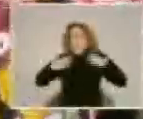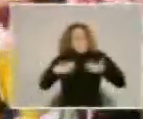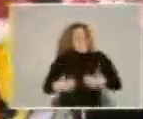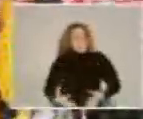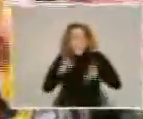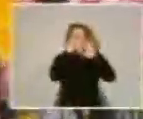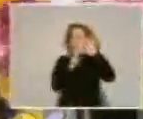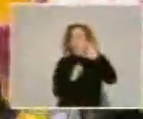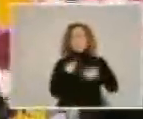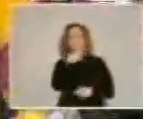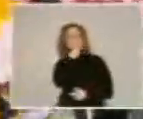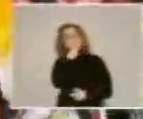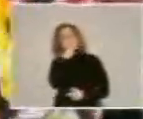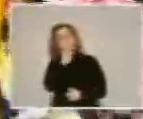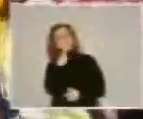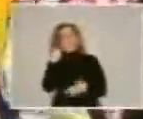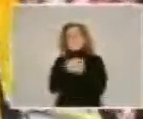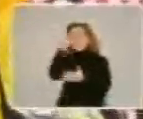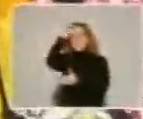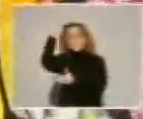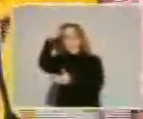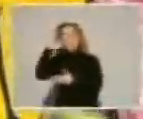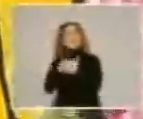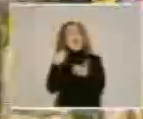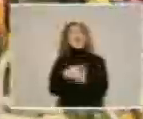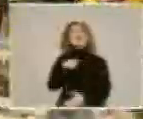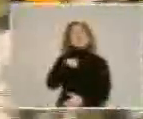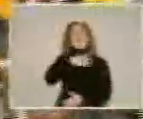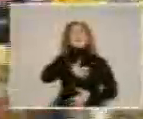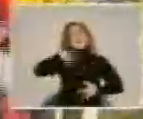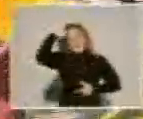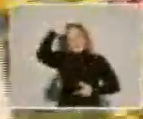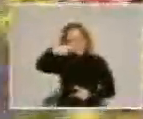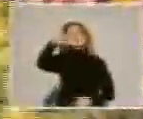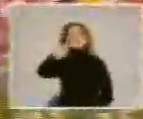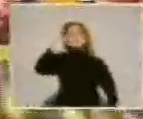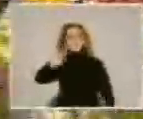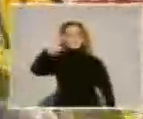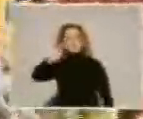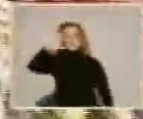Están todas que te cagas, si es el pueblo que la paga y es que yo quiero saber.